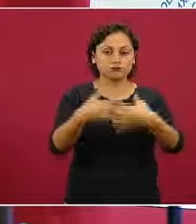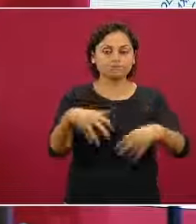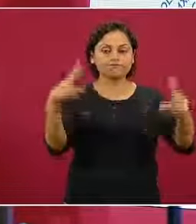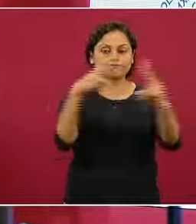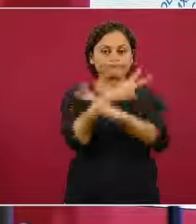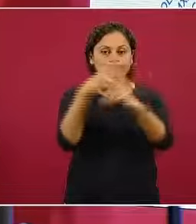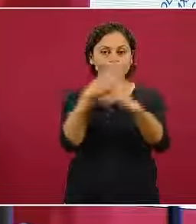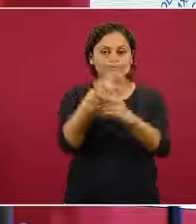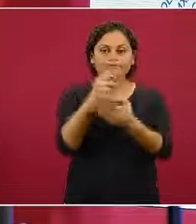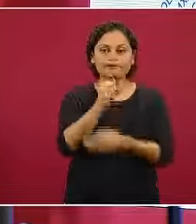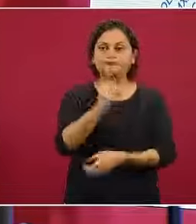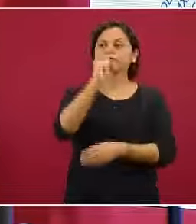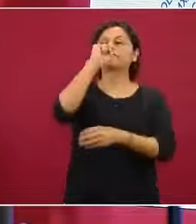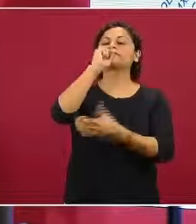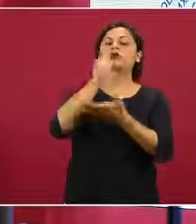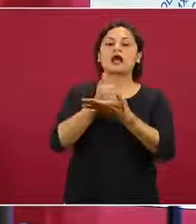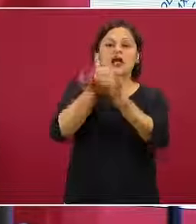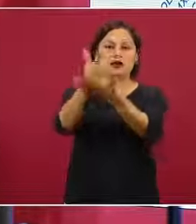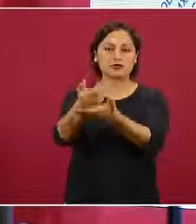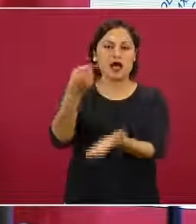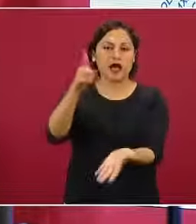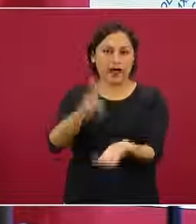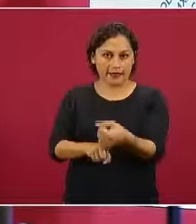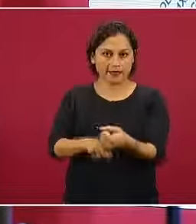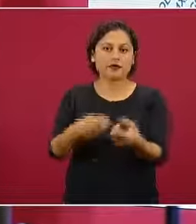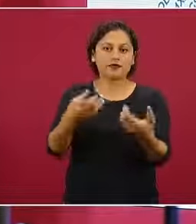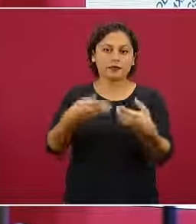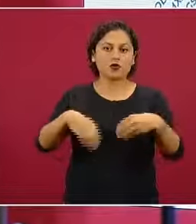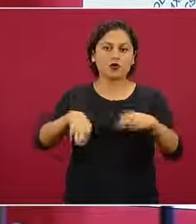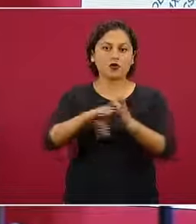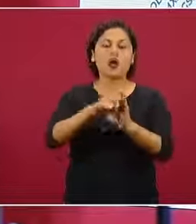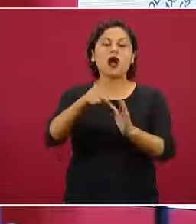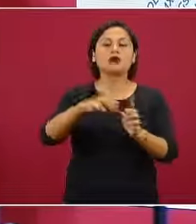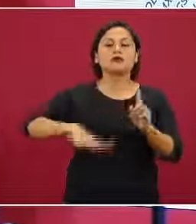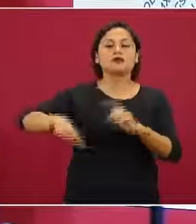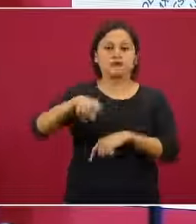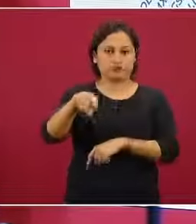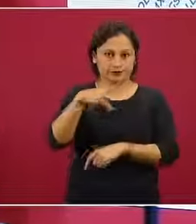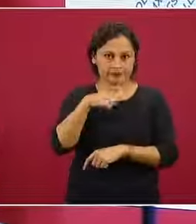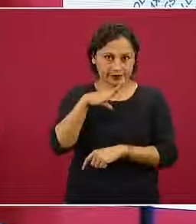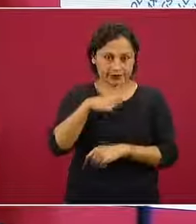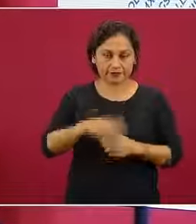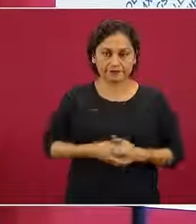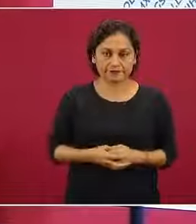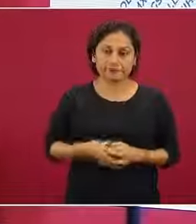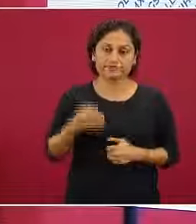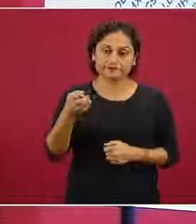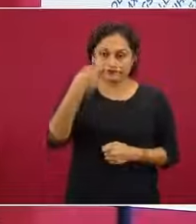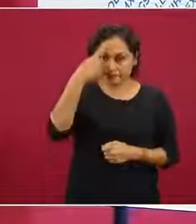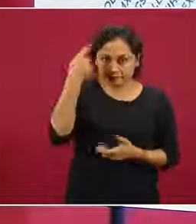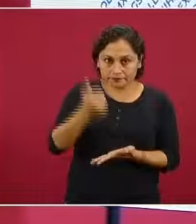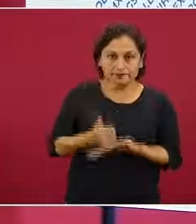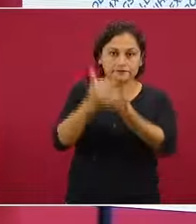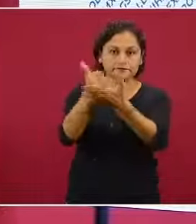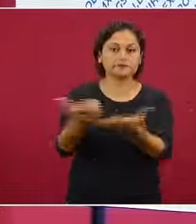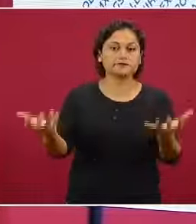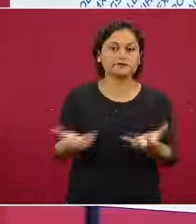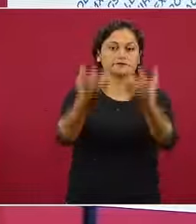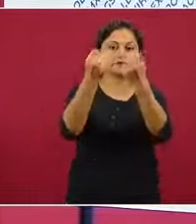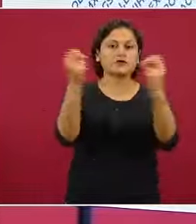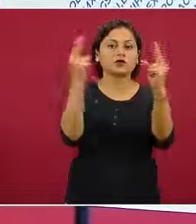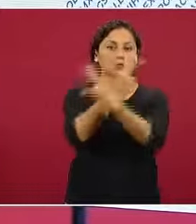que se llama ventilador mecánico, se necesitan una sustitución de su capacidad respiratoria de manera temporal,